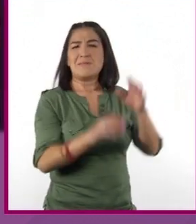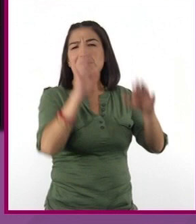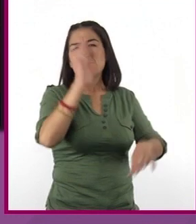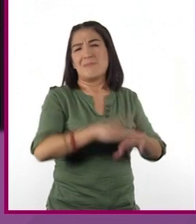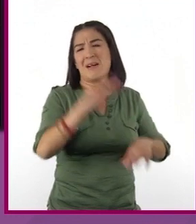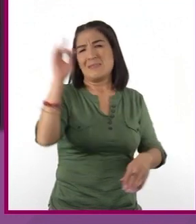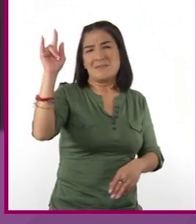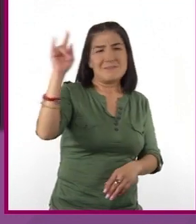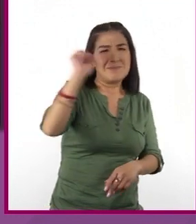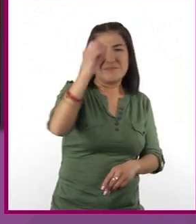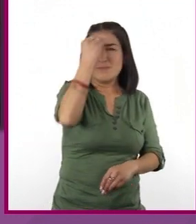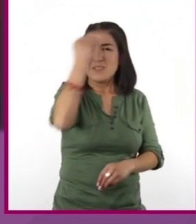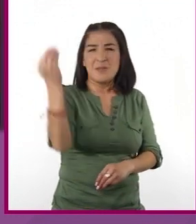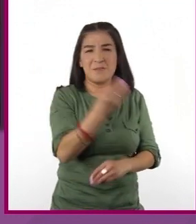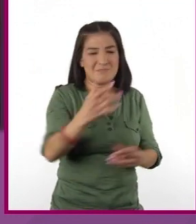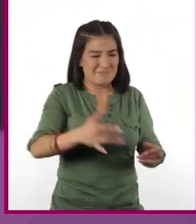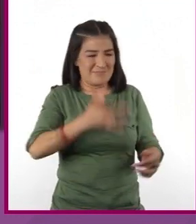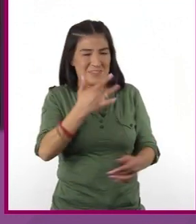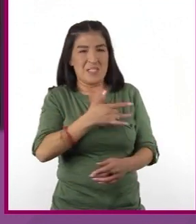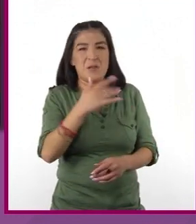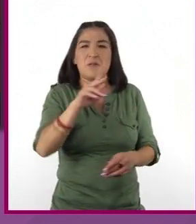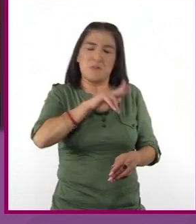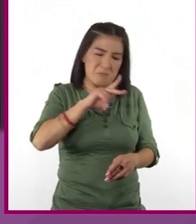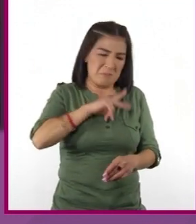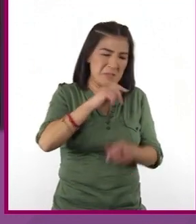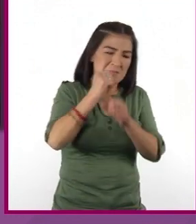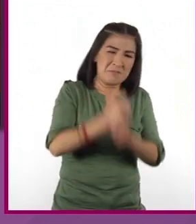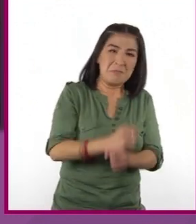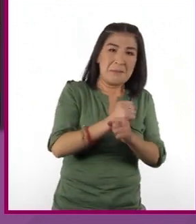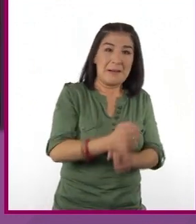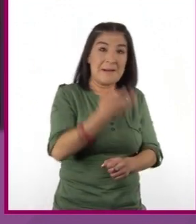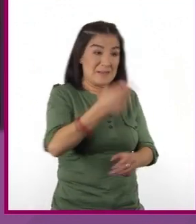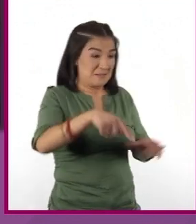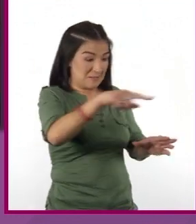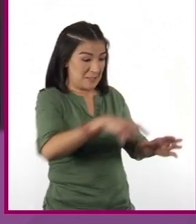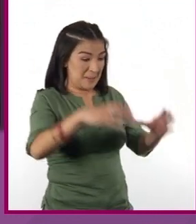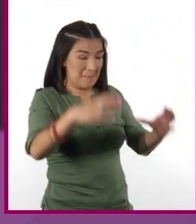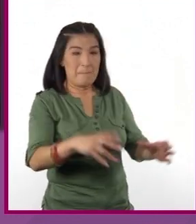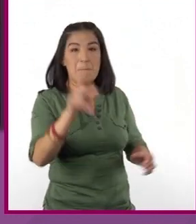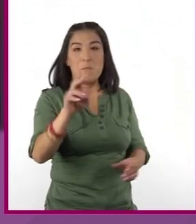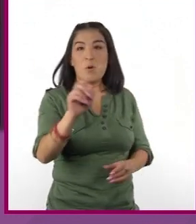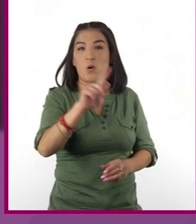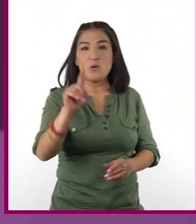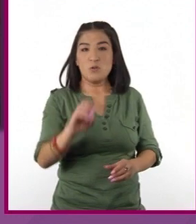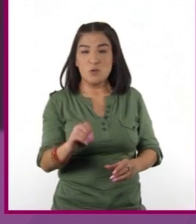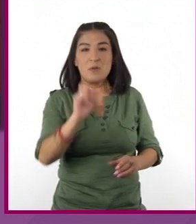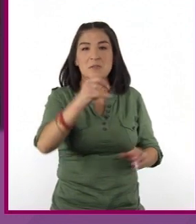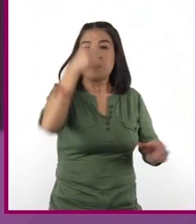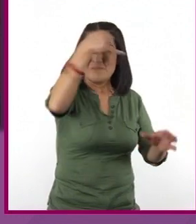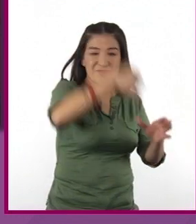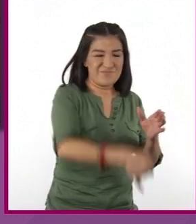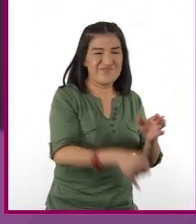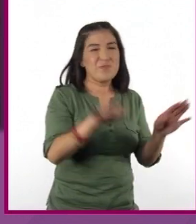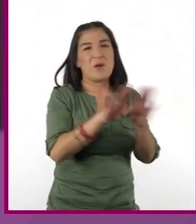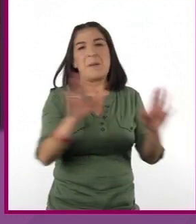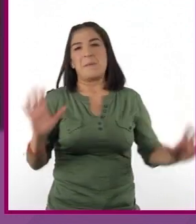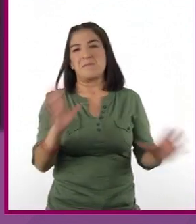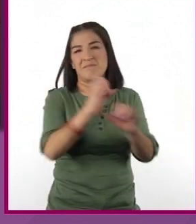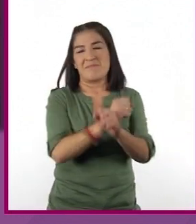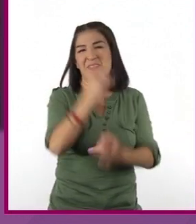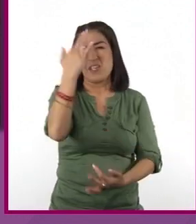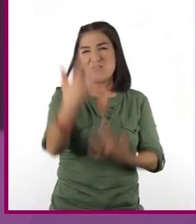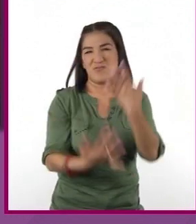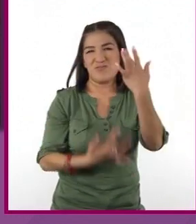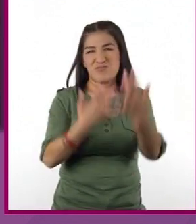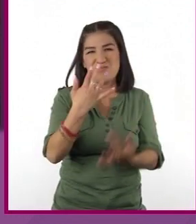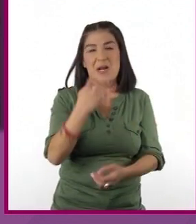un recursante tan obstinado como yo. El pozo, símbolo típico del infierno, última